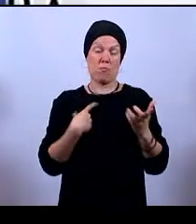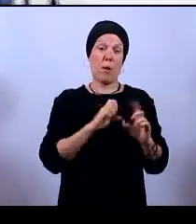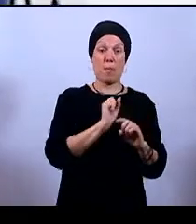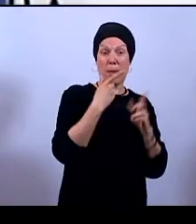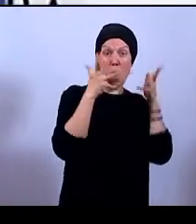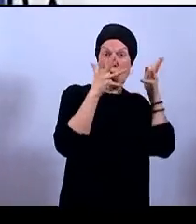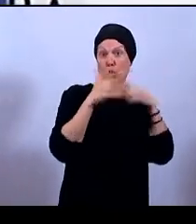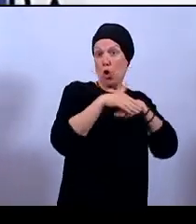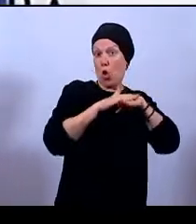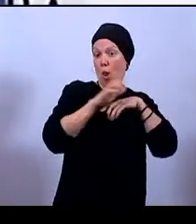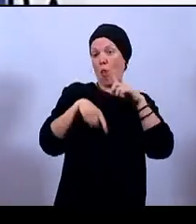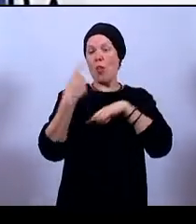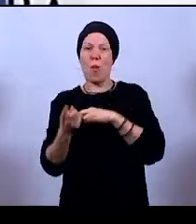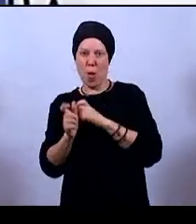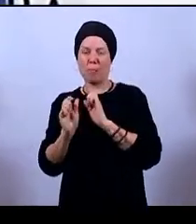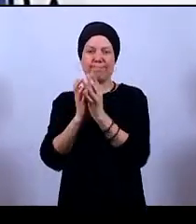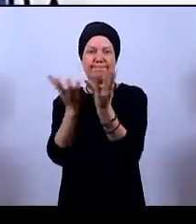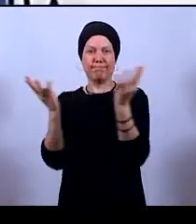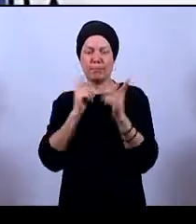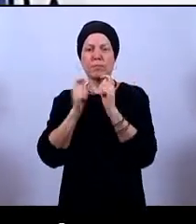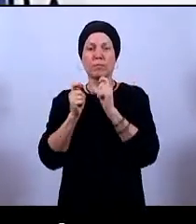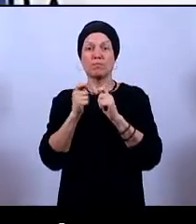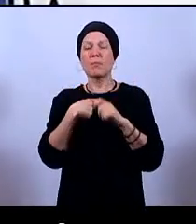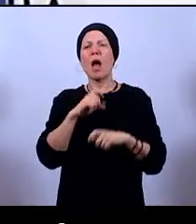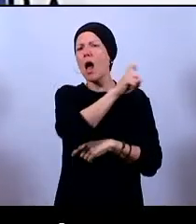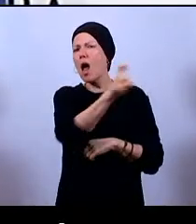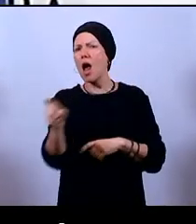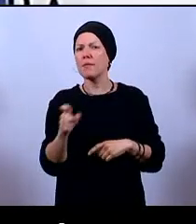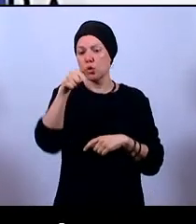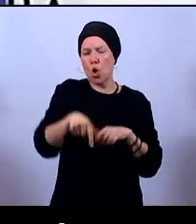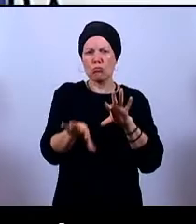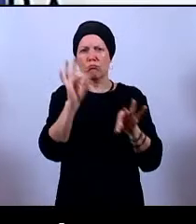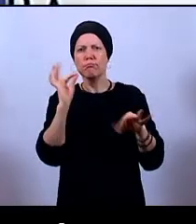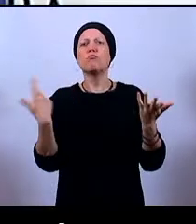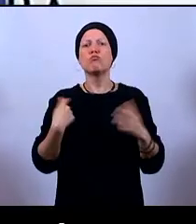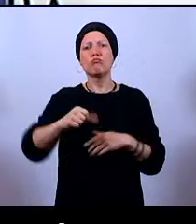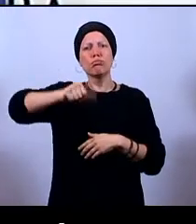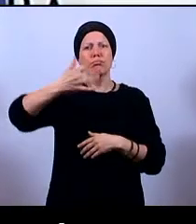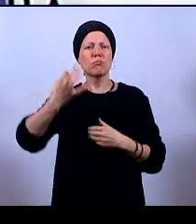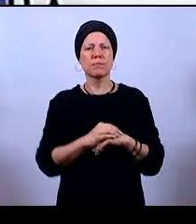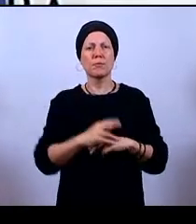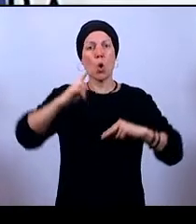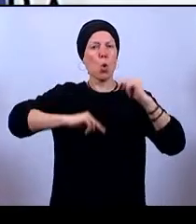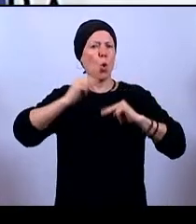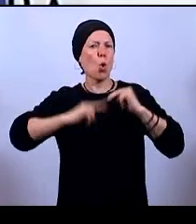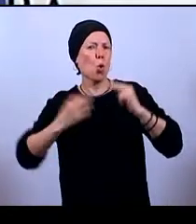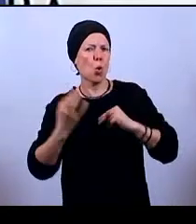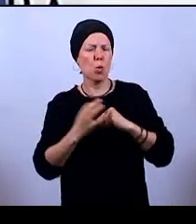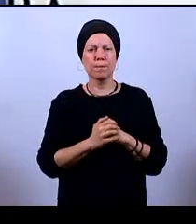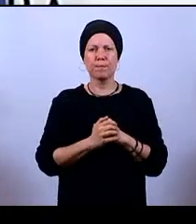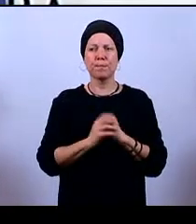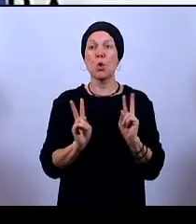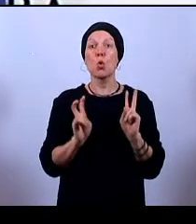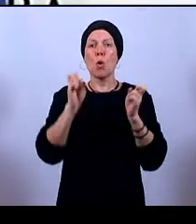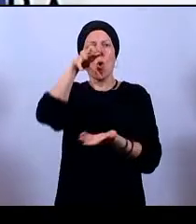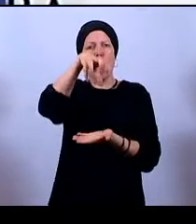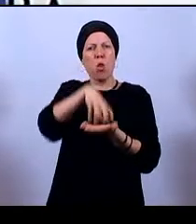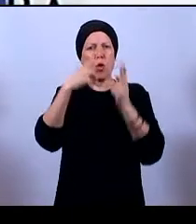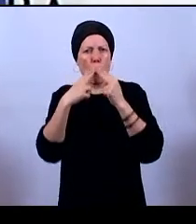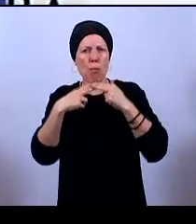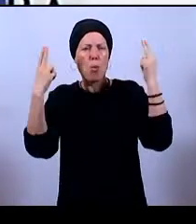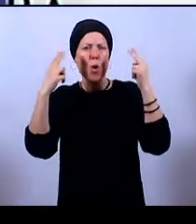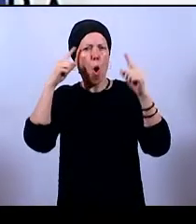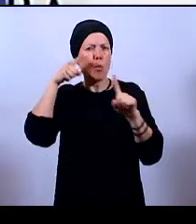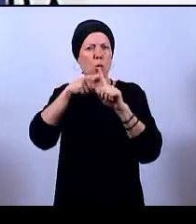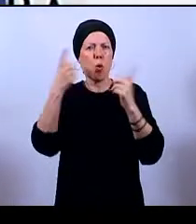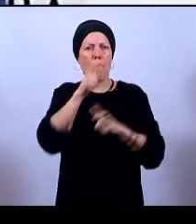Consejo de Gobierno. Les adelanto que en la sesión de hoy hemos aprobado la construcción de un nuevo centro público para el